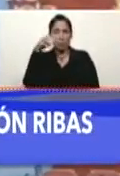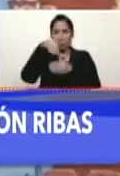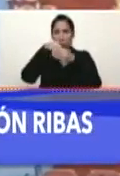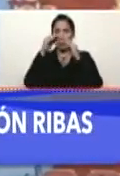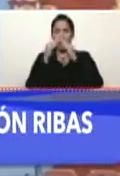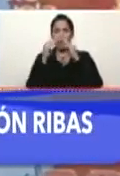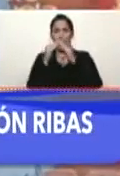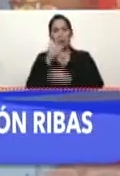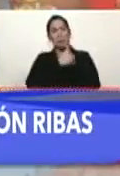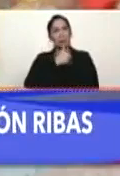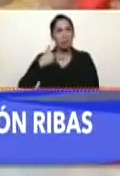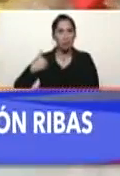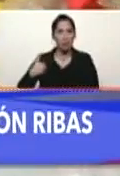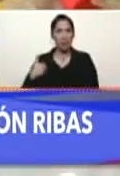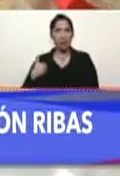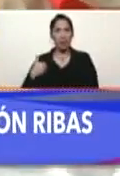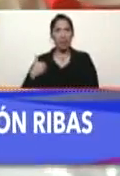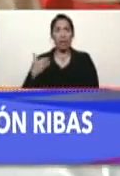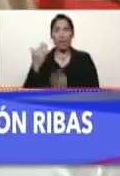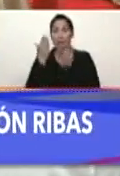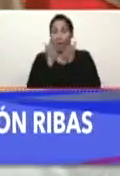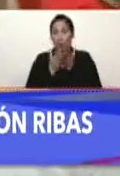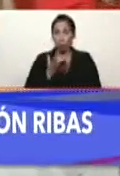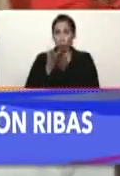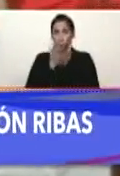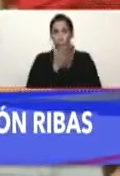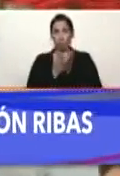y quiere estudiar,